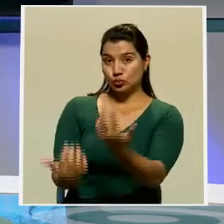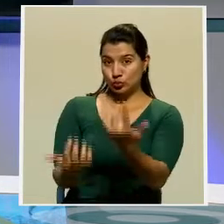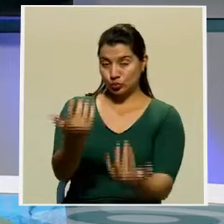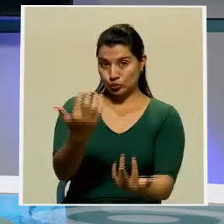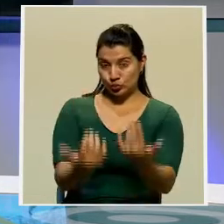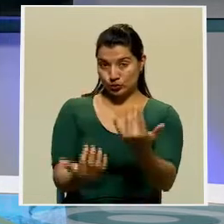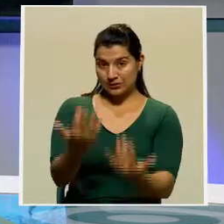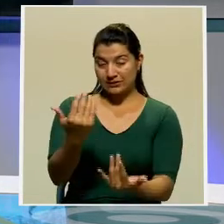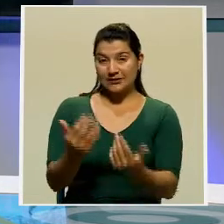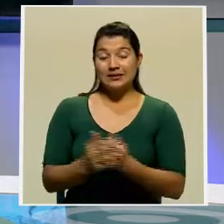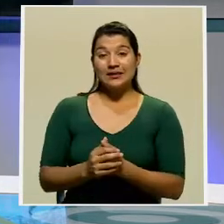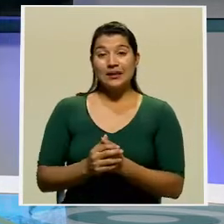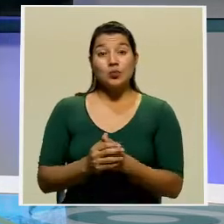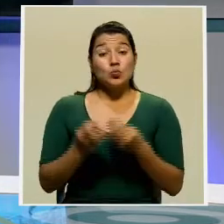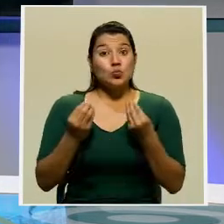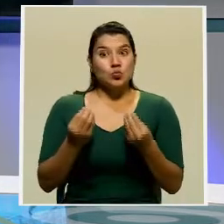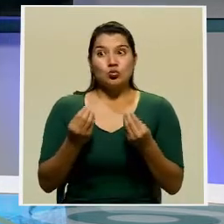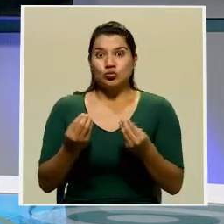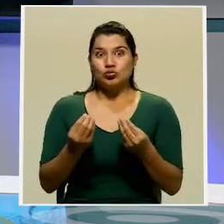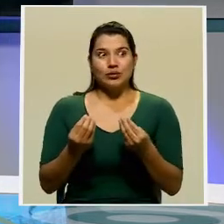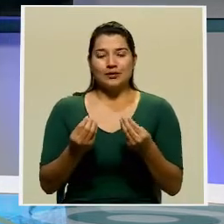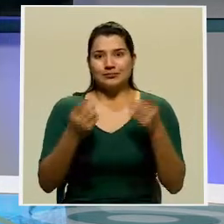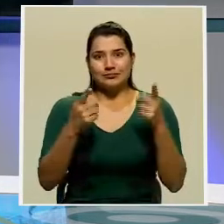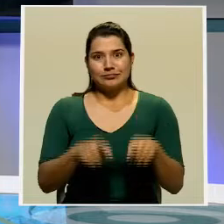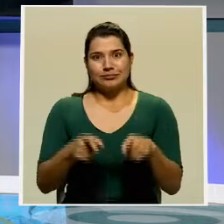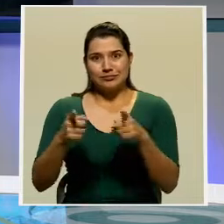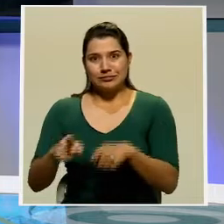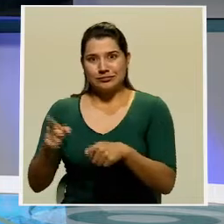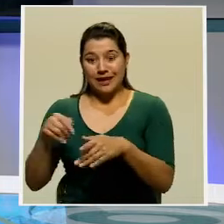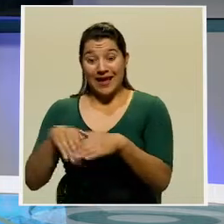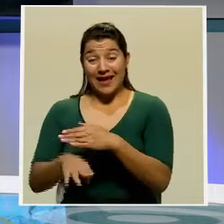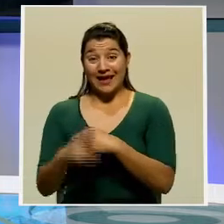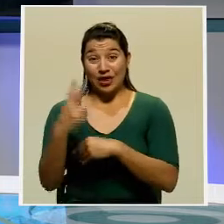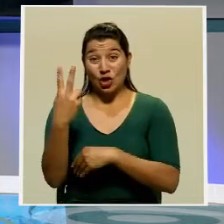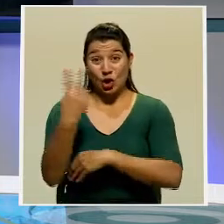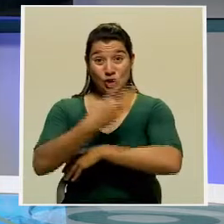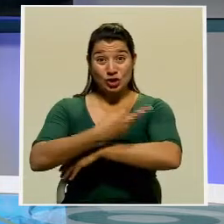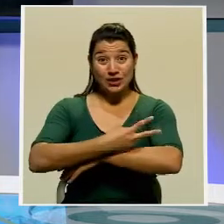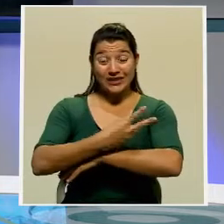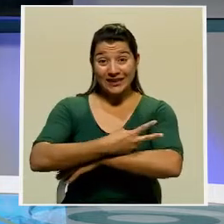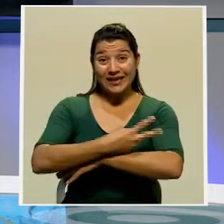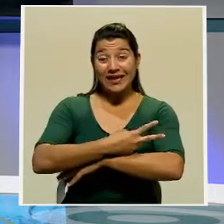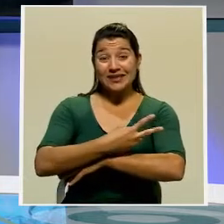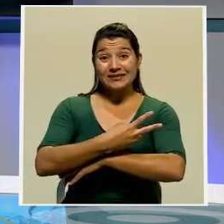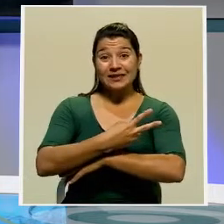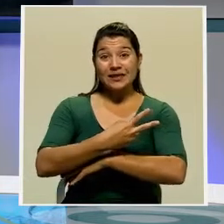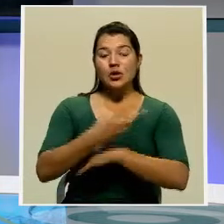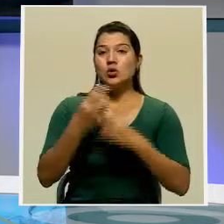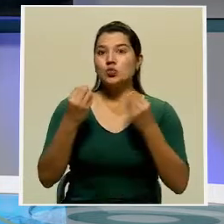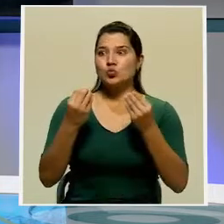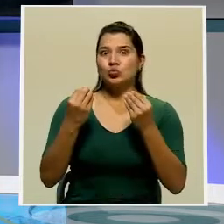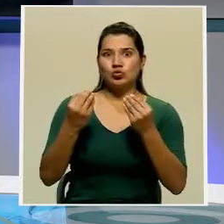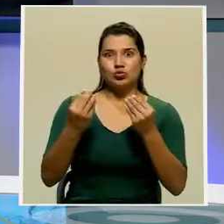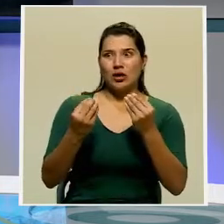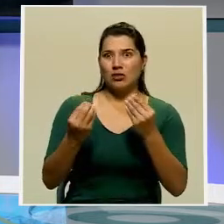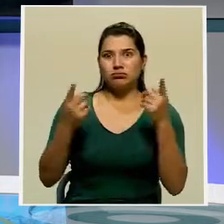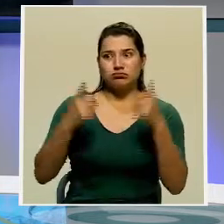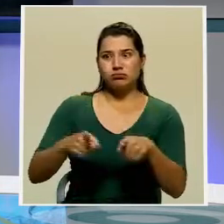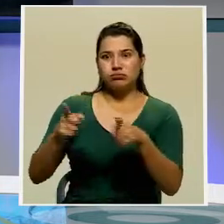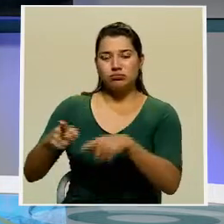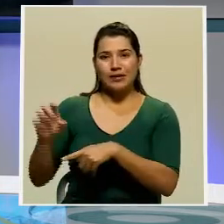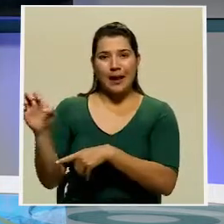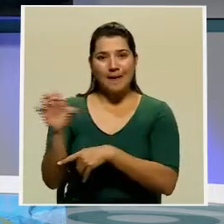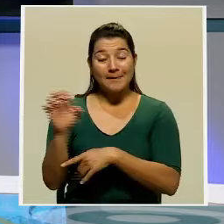Esta elevadísima cantidad de fuegos en apenas 2 días encendió todas las alarmas en los cuerpos de